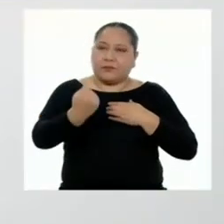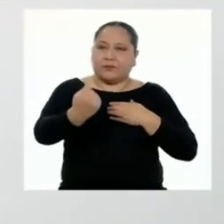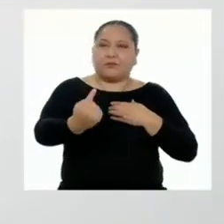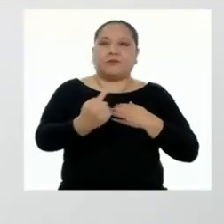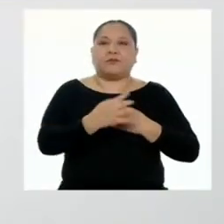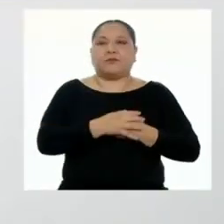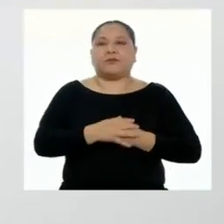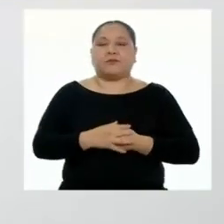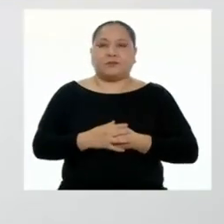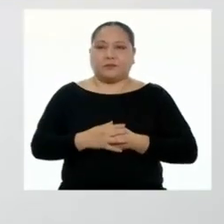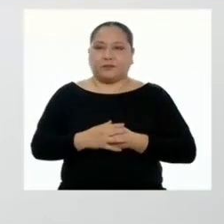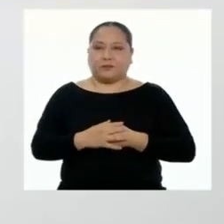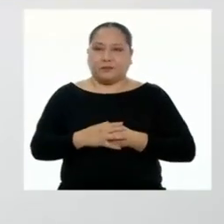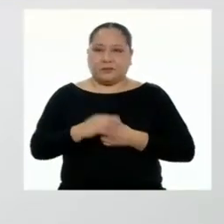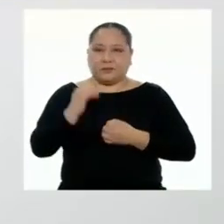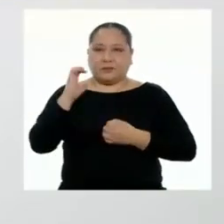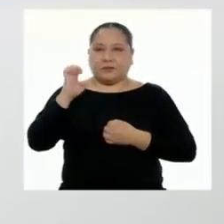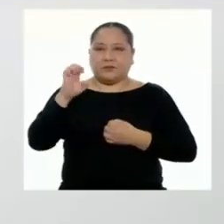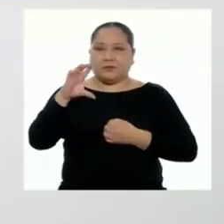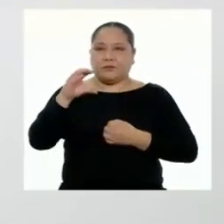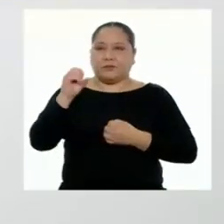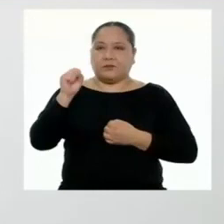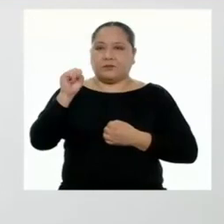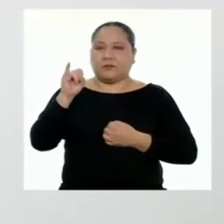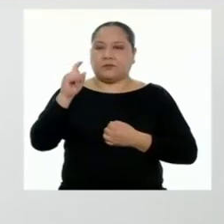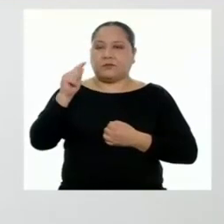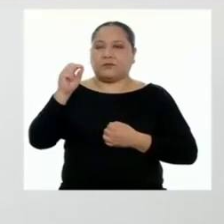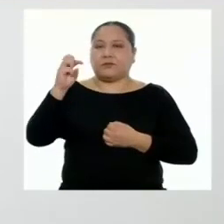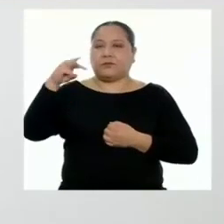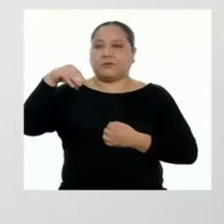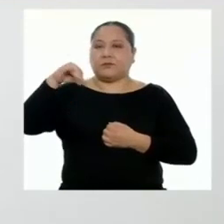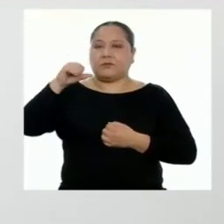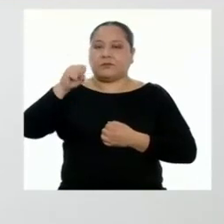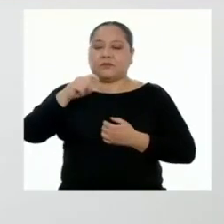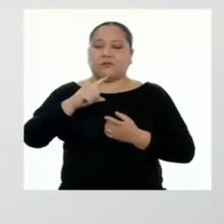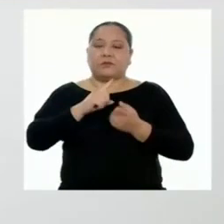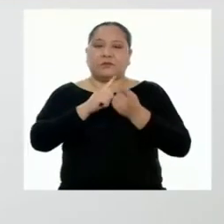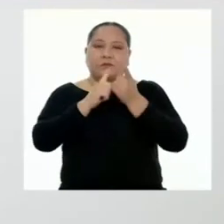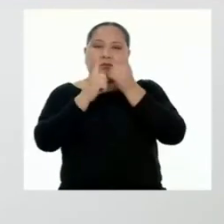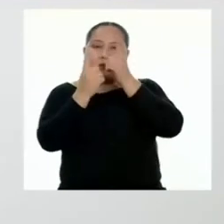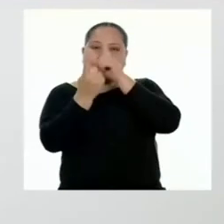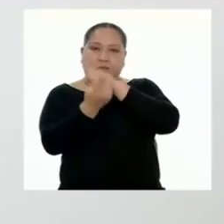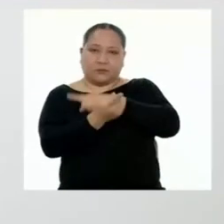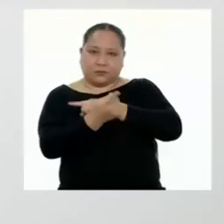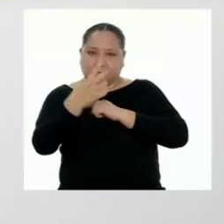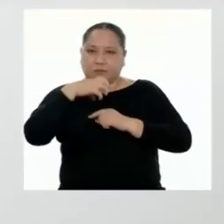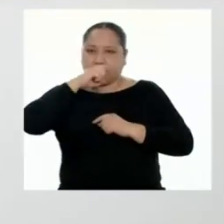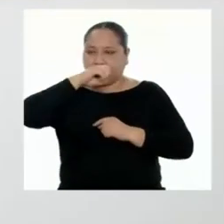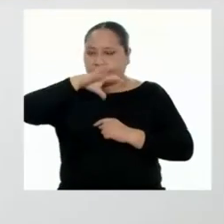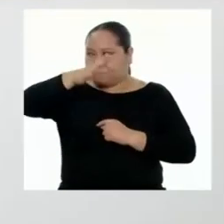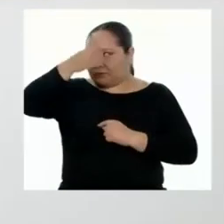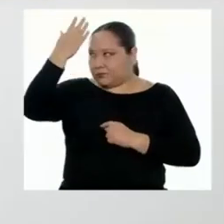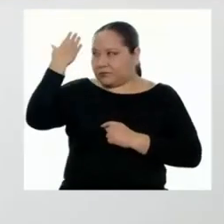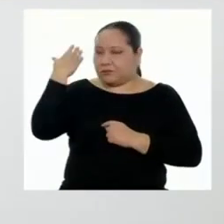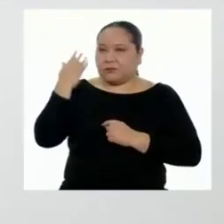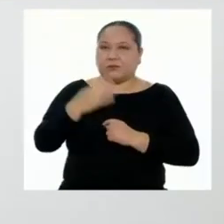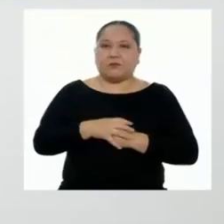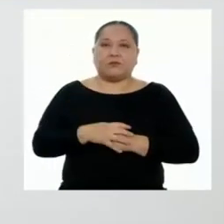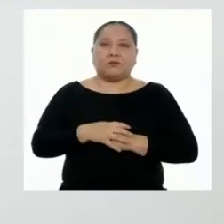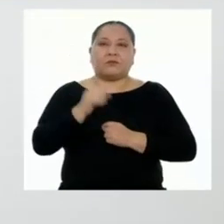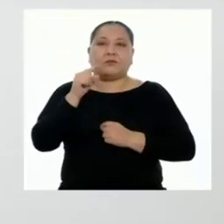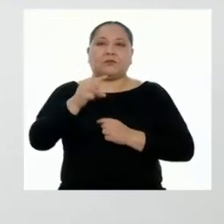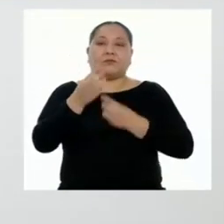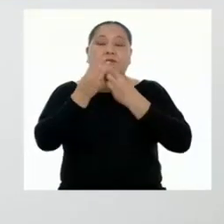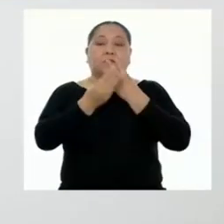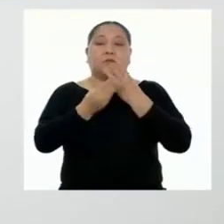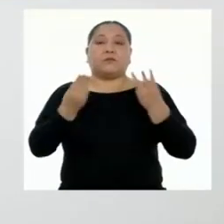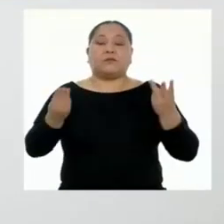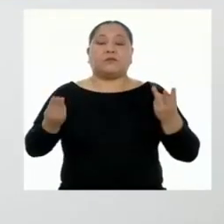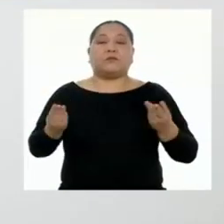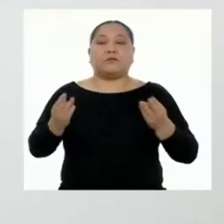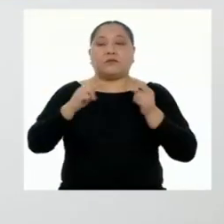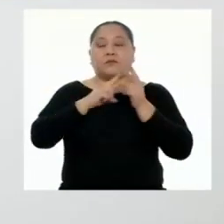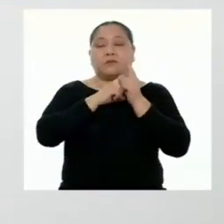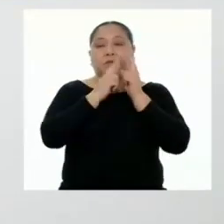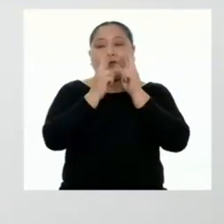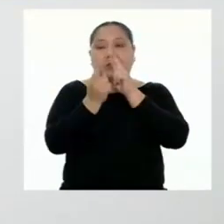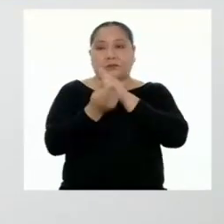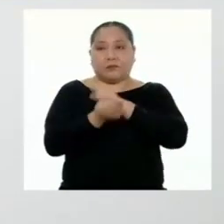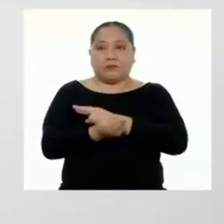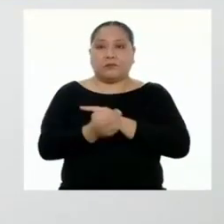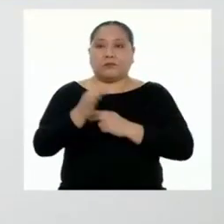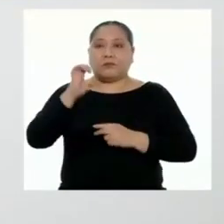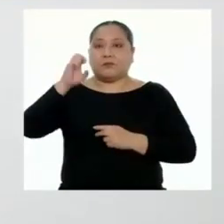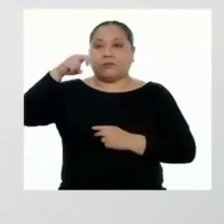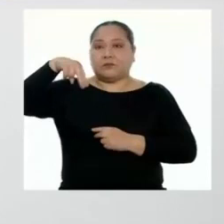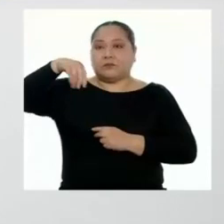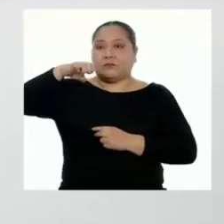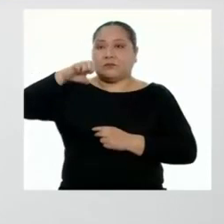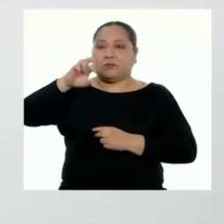Los ecosistemas son sistemas dinámicos, como lo mencionamos anteriormente. Mientras la materia es reciclada,